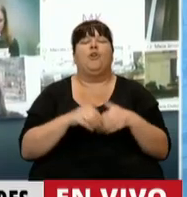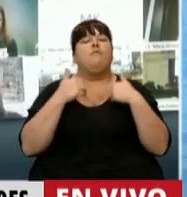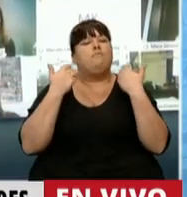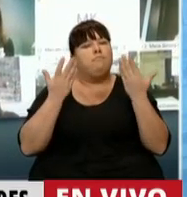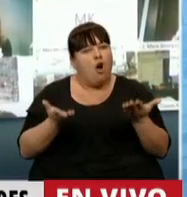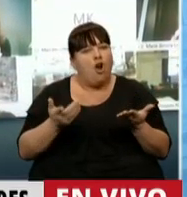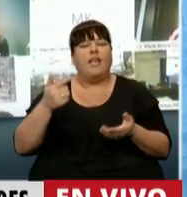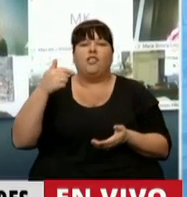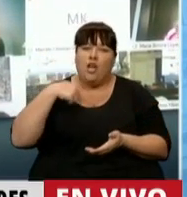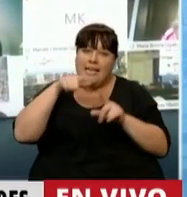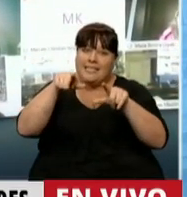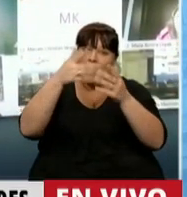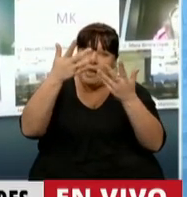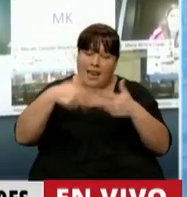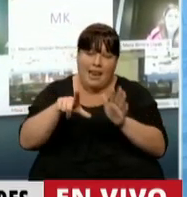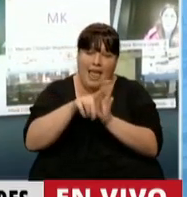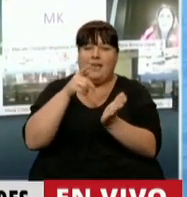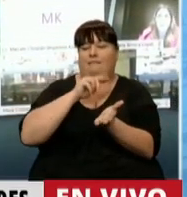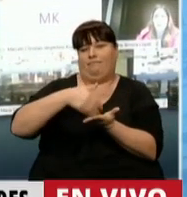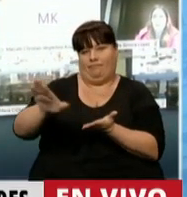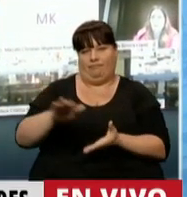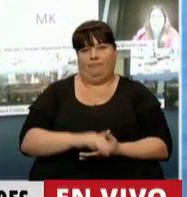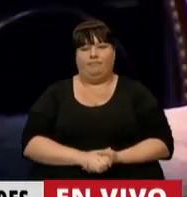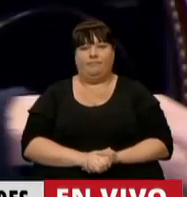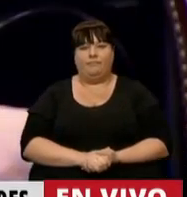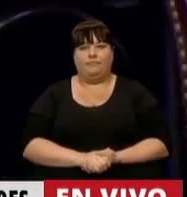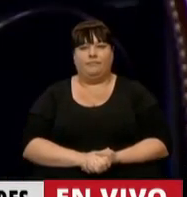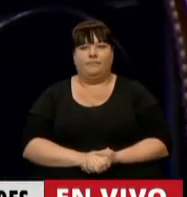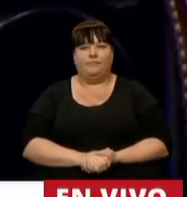eso es que vamos a rechazar esta ley. Muchas gracias.